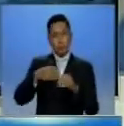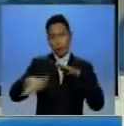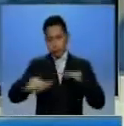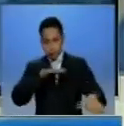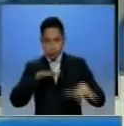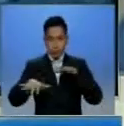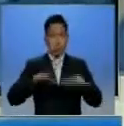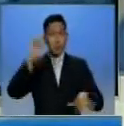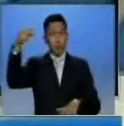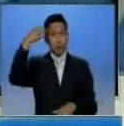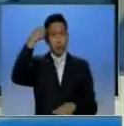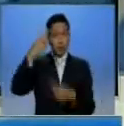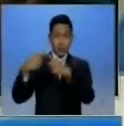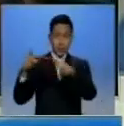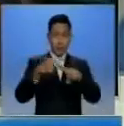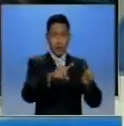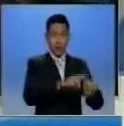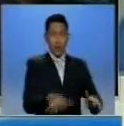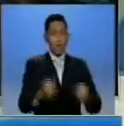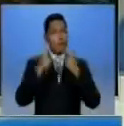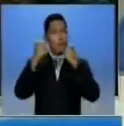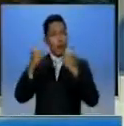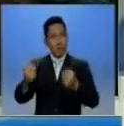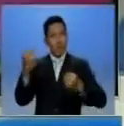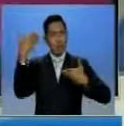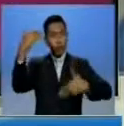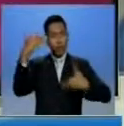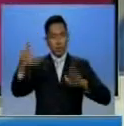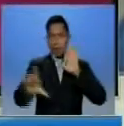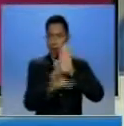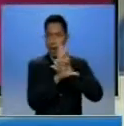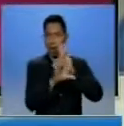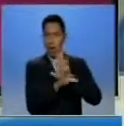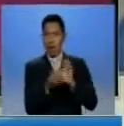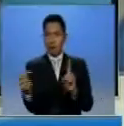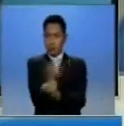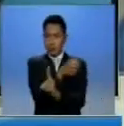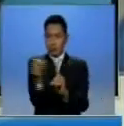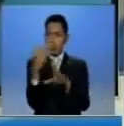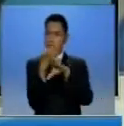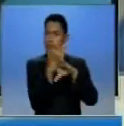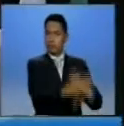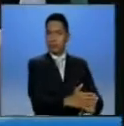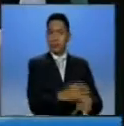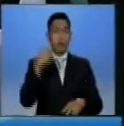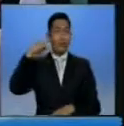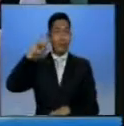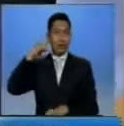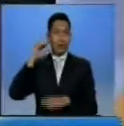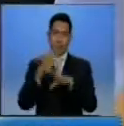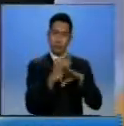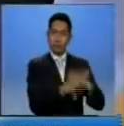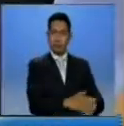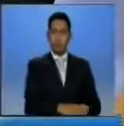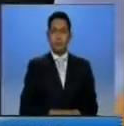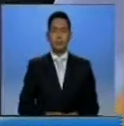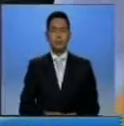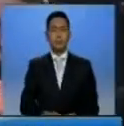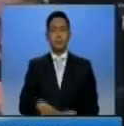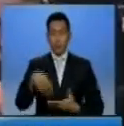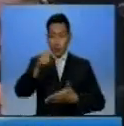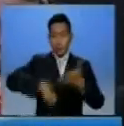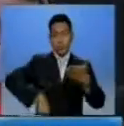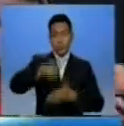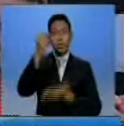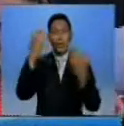para fortalecer las políticas contra la violencia a las mujeres y las niñas. Con esta firma se suscribió el